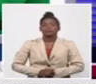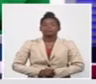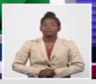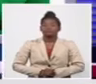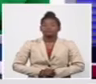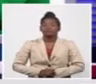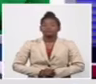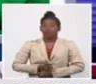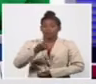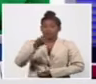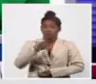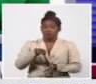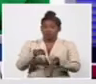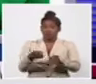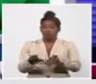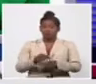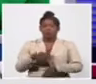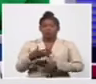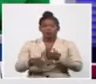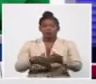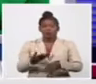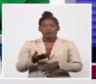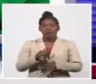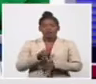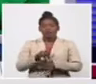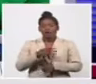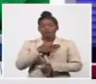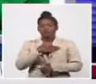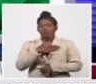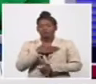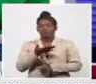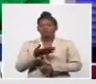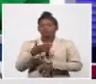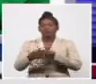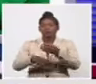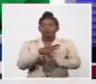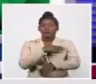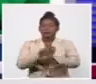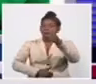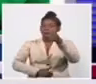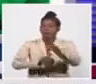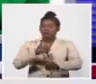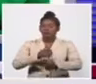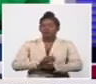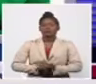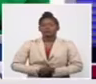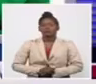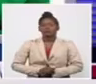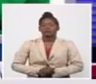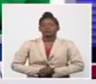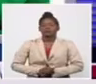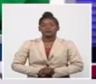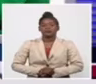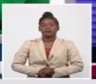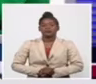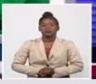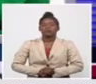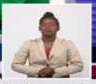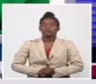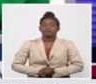de cardiopatía isquémica e hipertensión arterial. Este paciente tuvo una